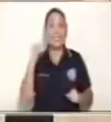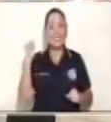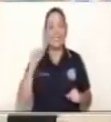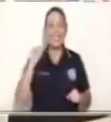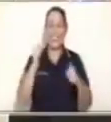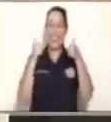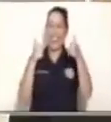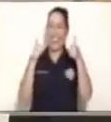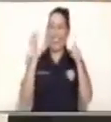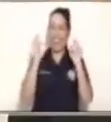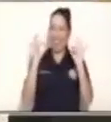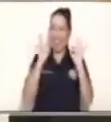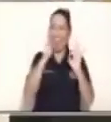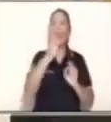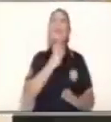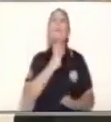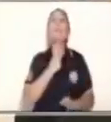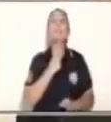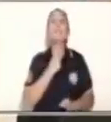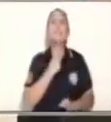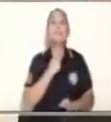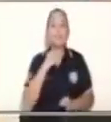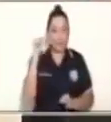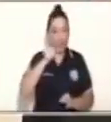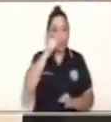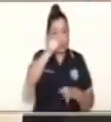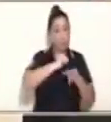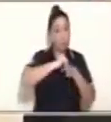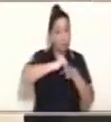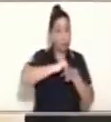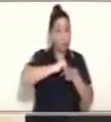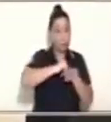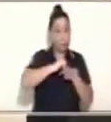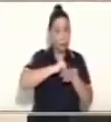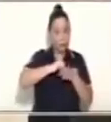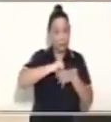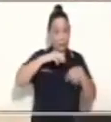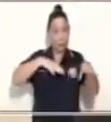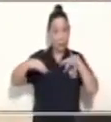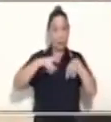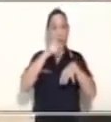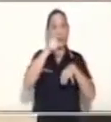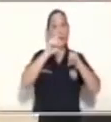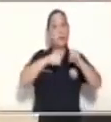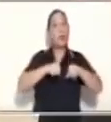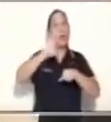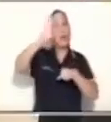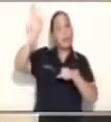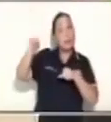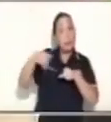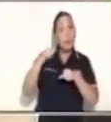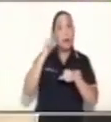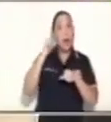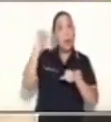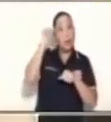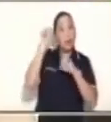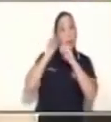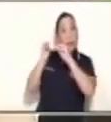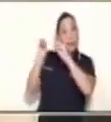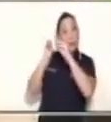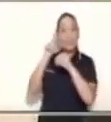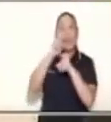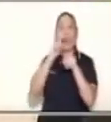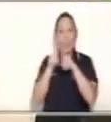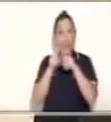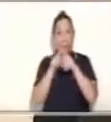Muy bien, ¿te gustó la actividad? Es para que la practiques y se la enseñes al adulto que tienes en casa y en una próxima